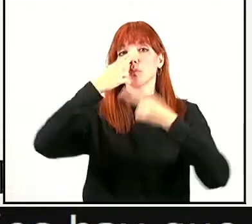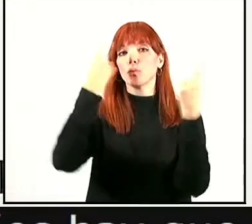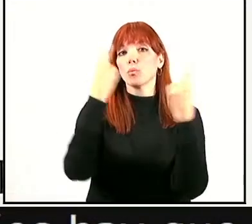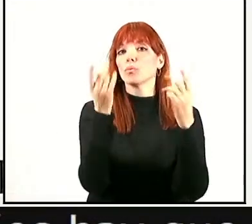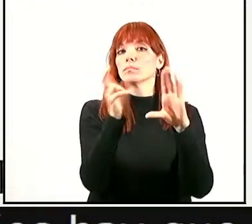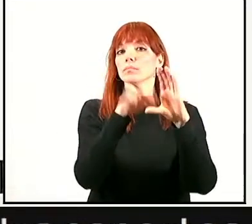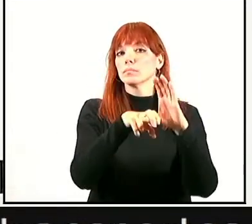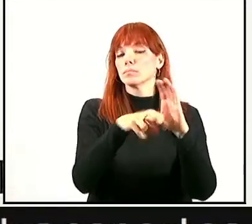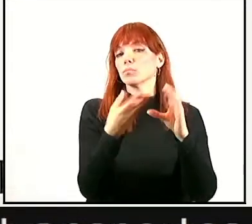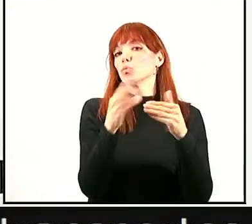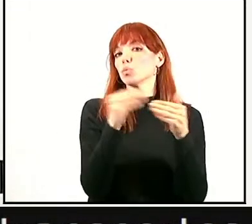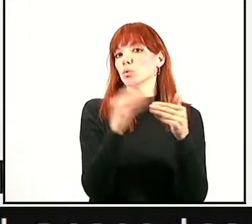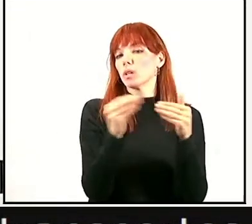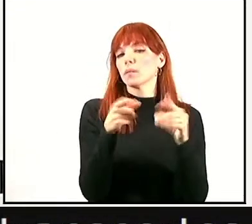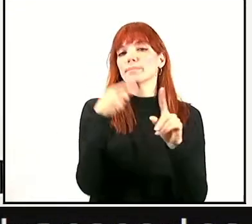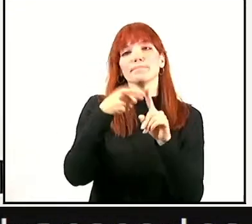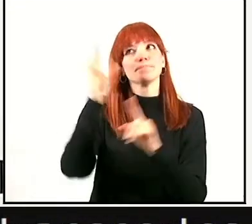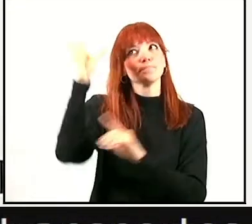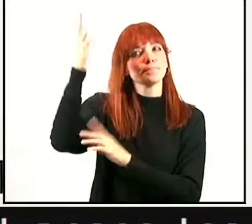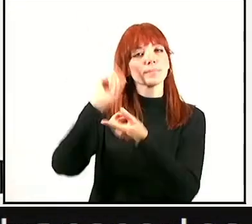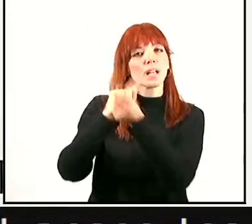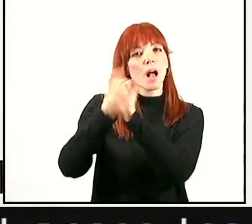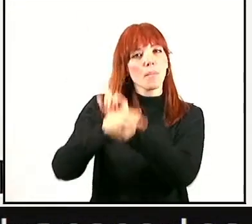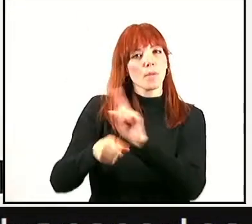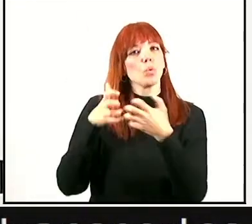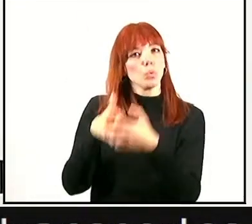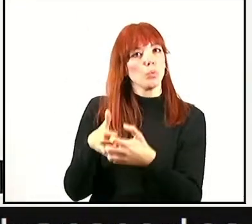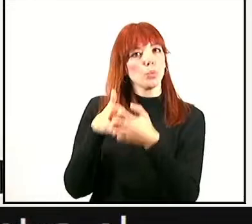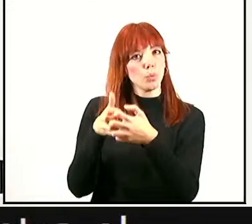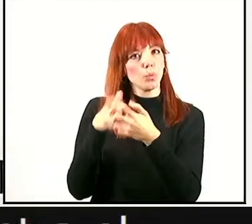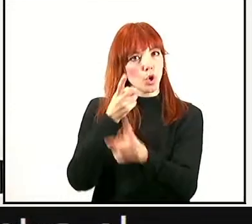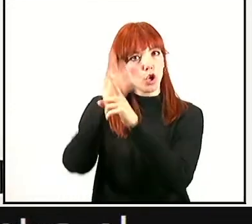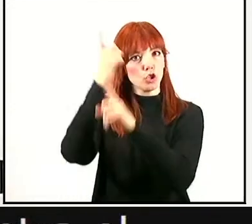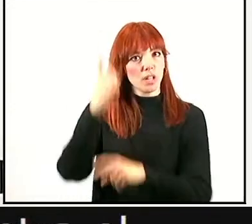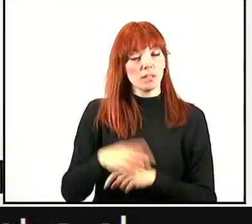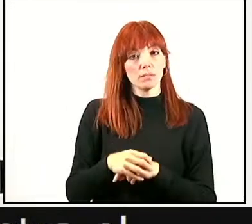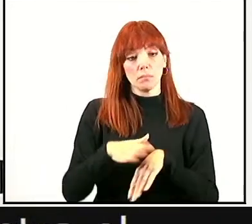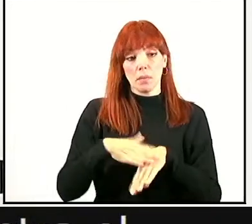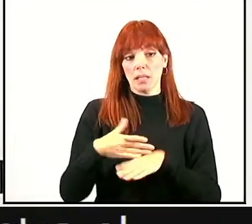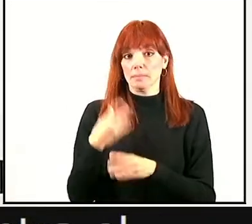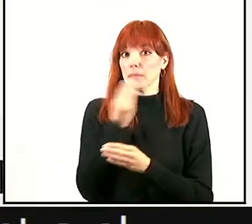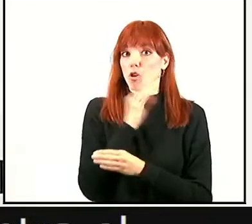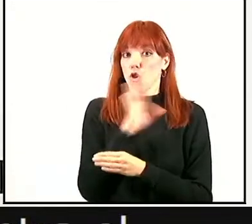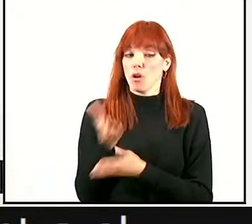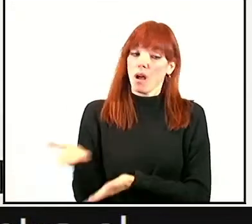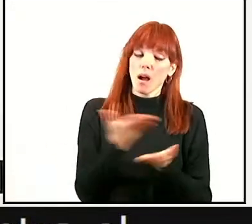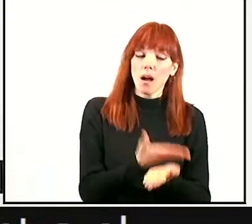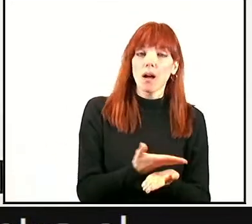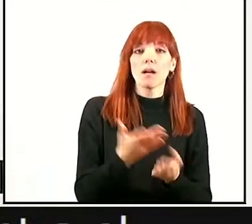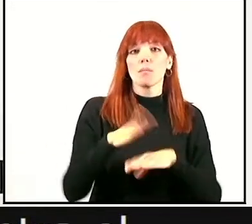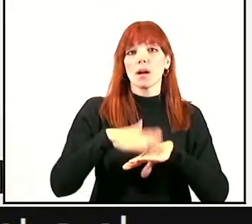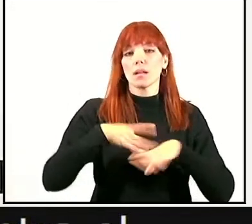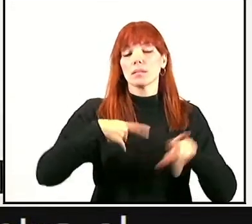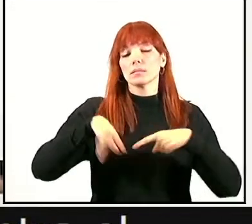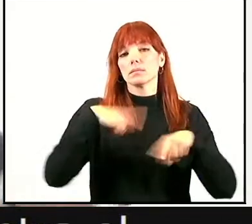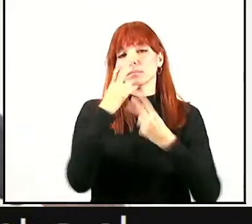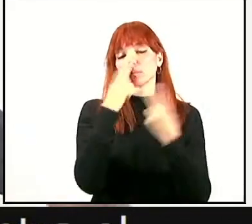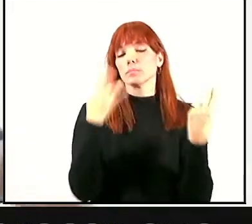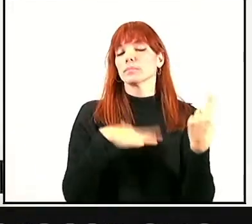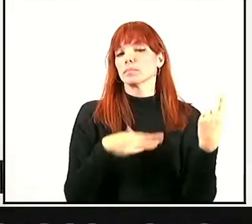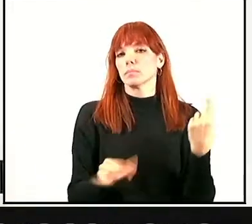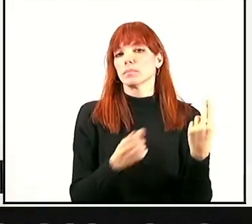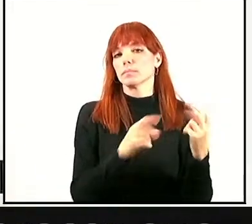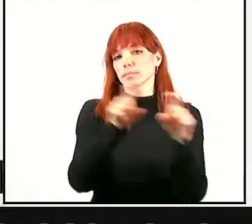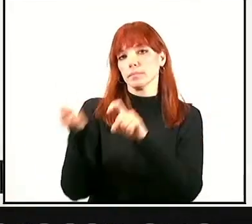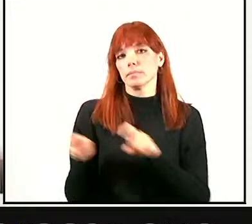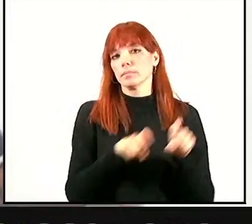públicos, fundamentalmente para luchar contra el cambio climático. Y la mejor manera es favorecer que esos transportes públicos se puedan hacer. Y como